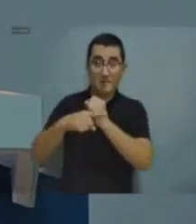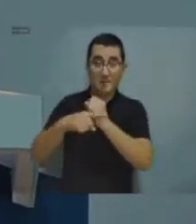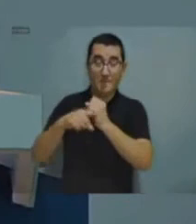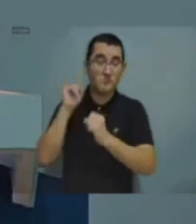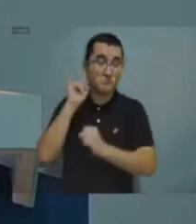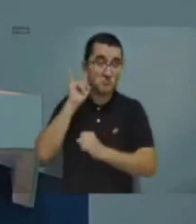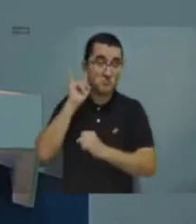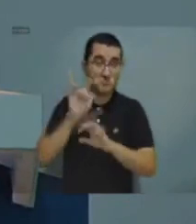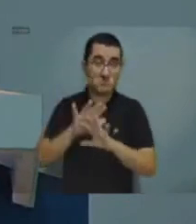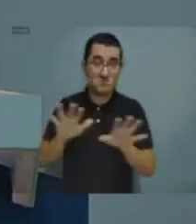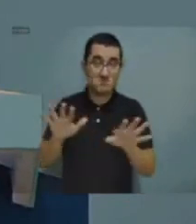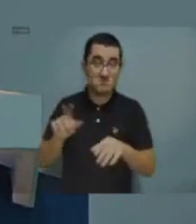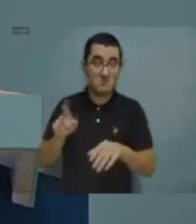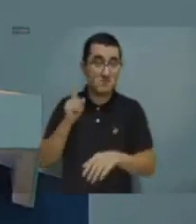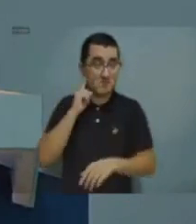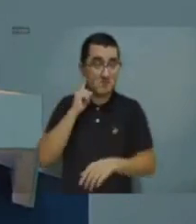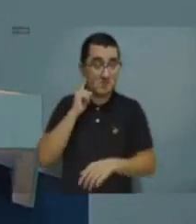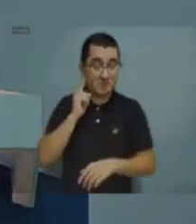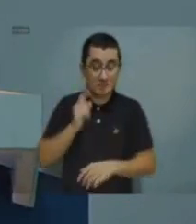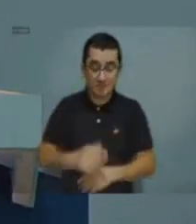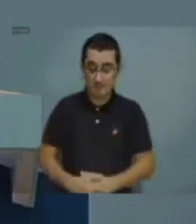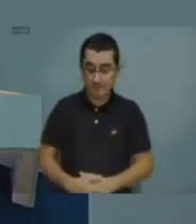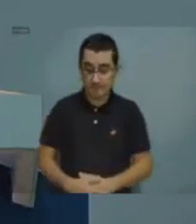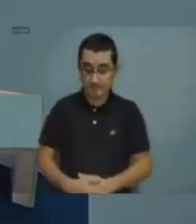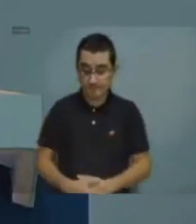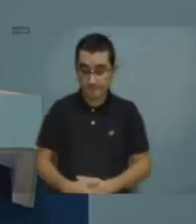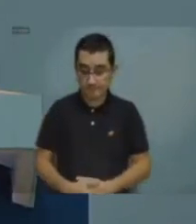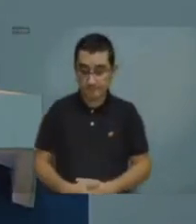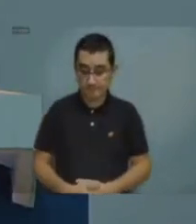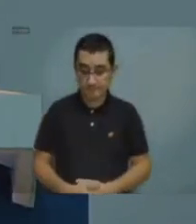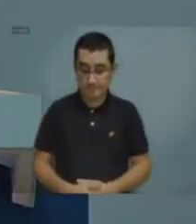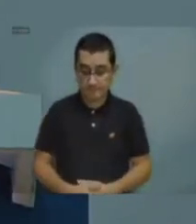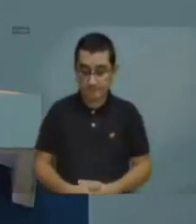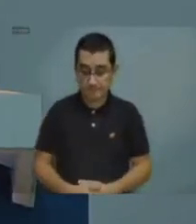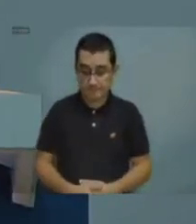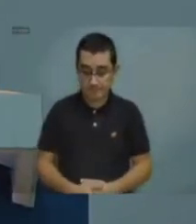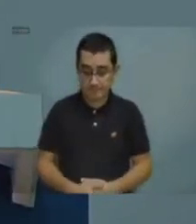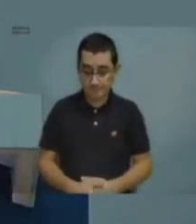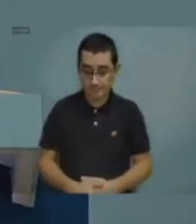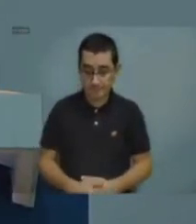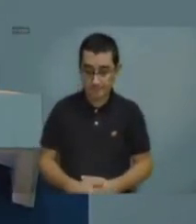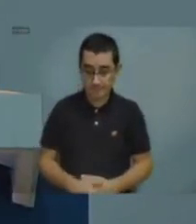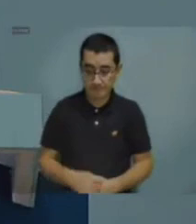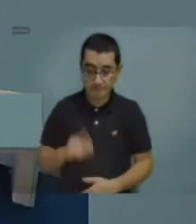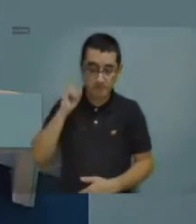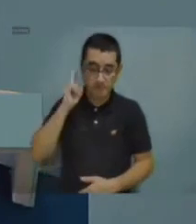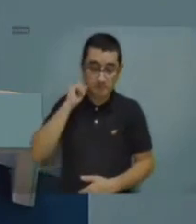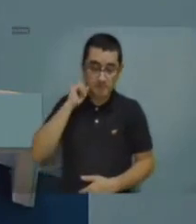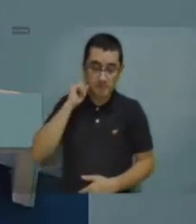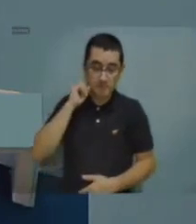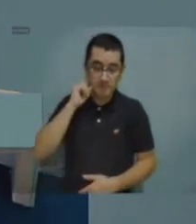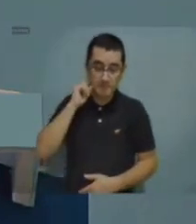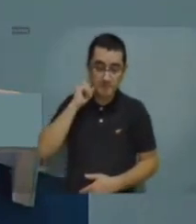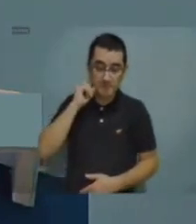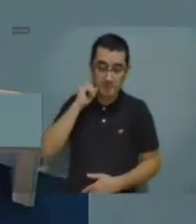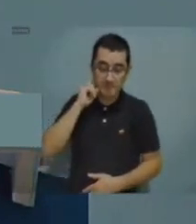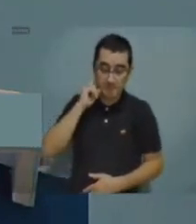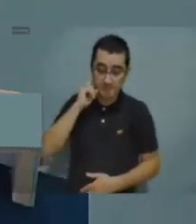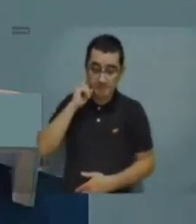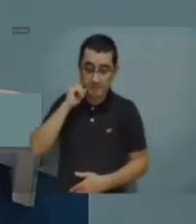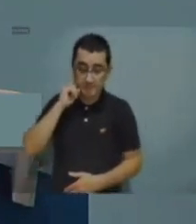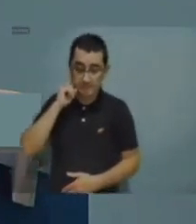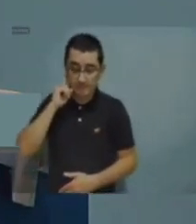está aportando, ¿no?, a esta transformación digital de la economía. Muchísimas gracias a todos por acompañarnos